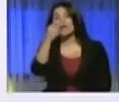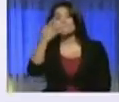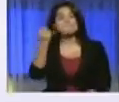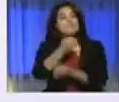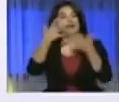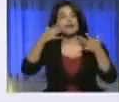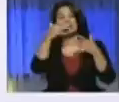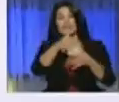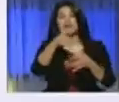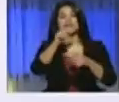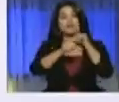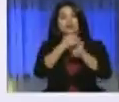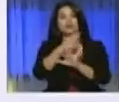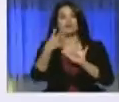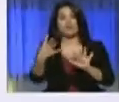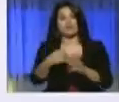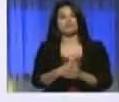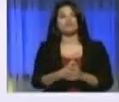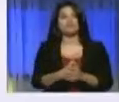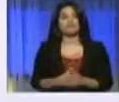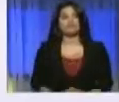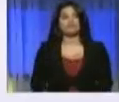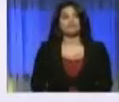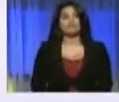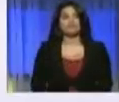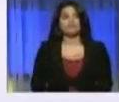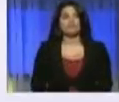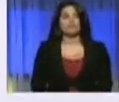XIX y para muchas épocas también.